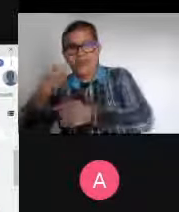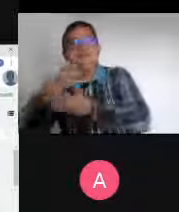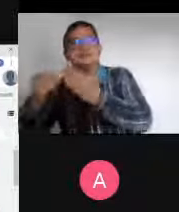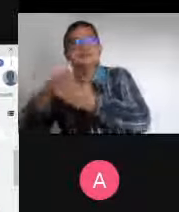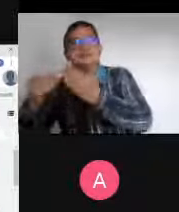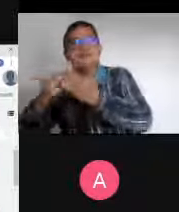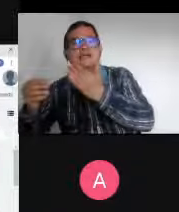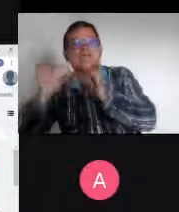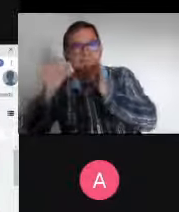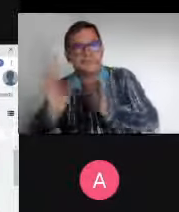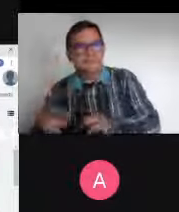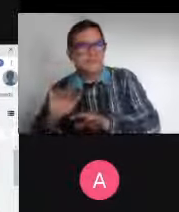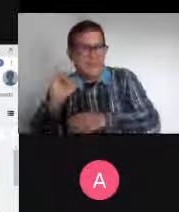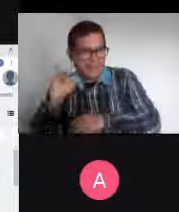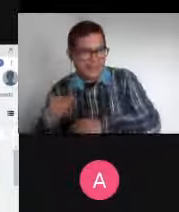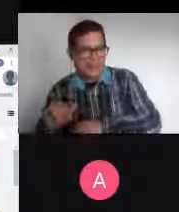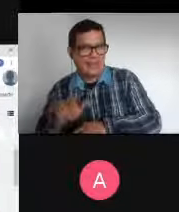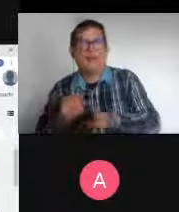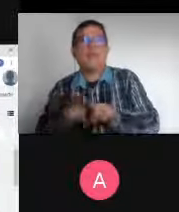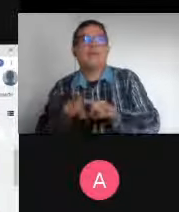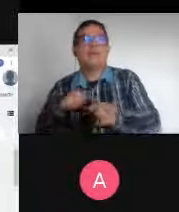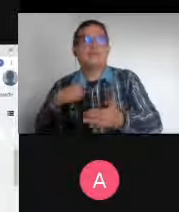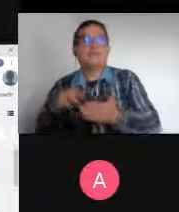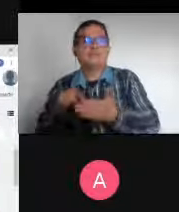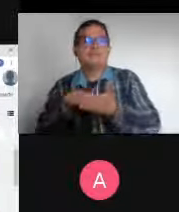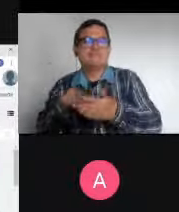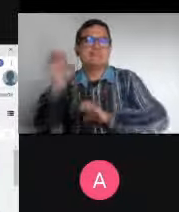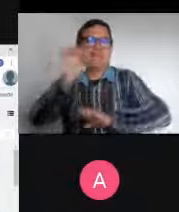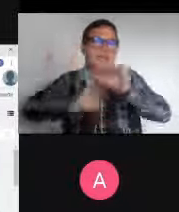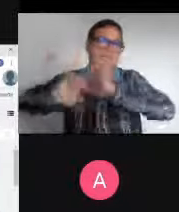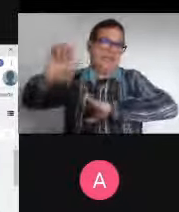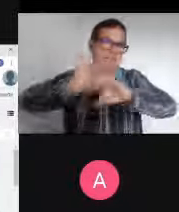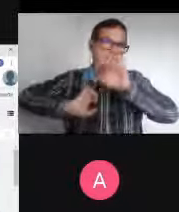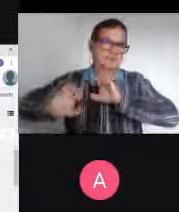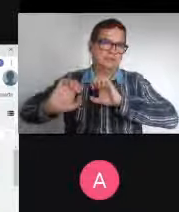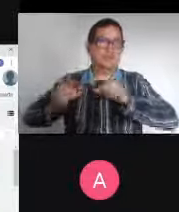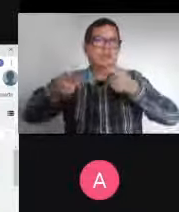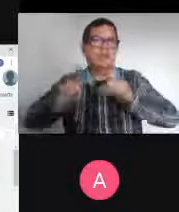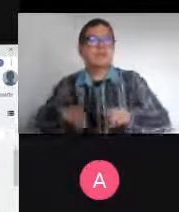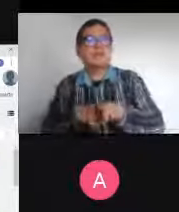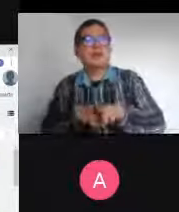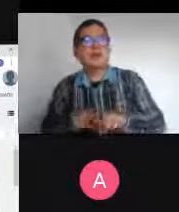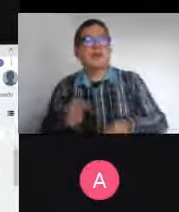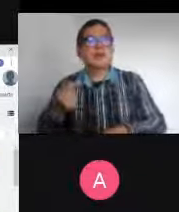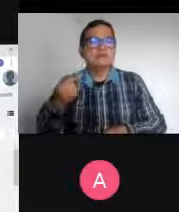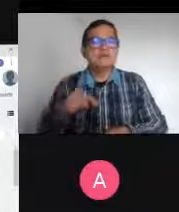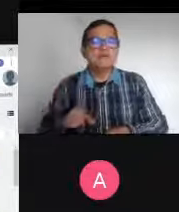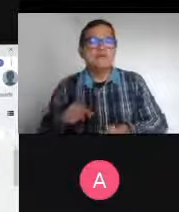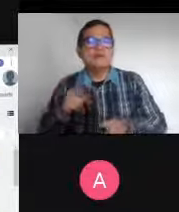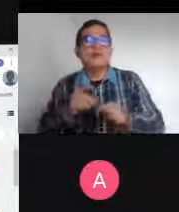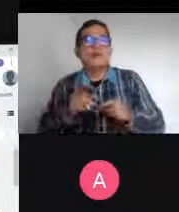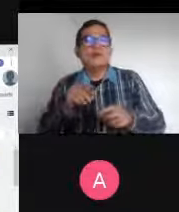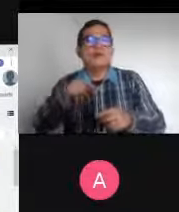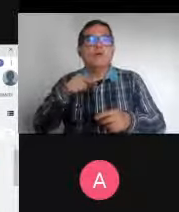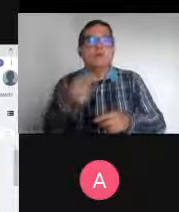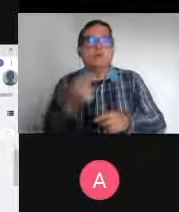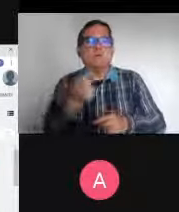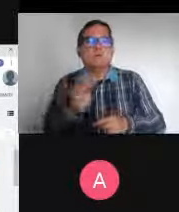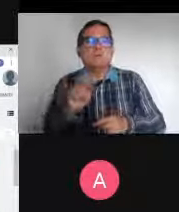la señal como tal de salida de nuestra resistencia. También este es el condensador que les comentaba, que debemos